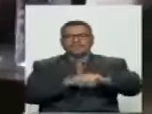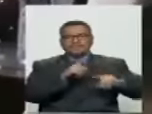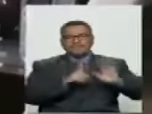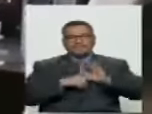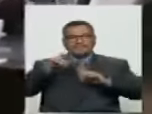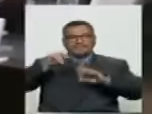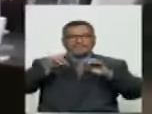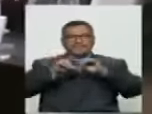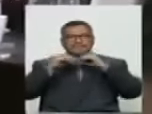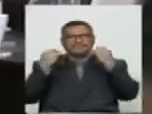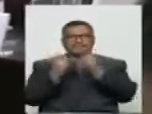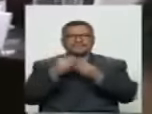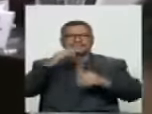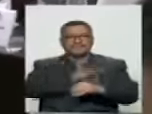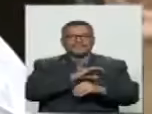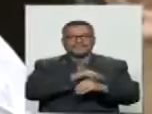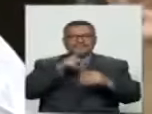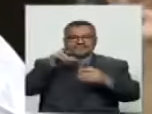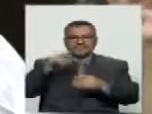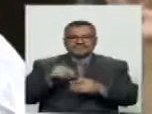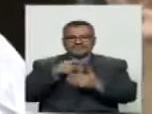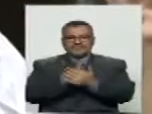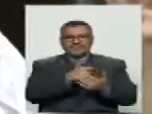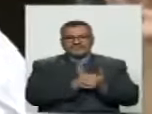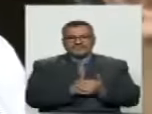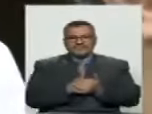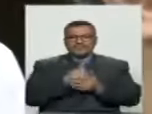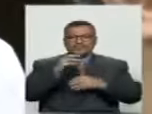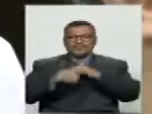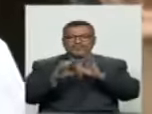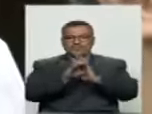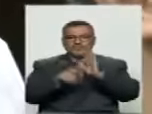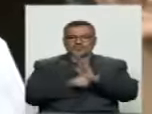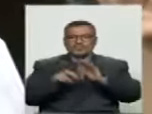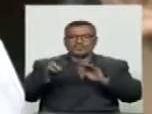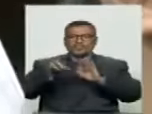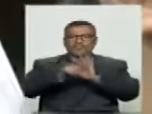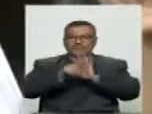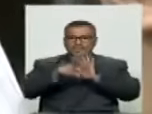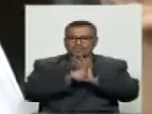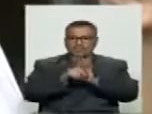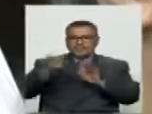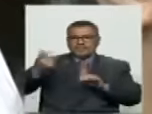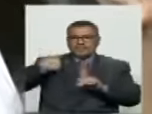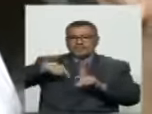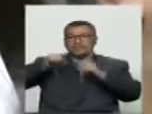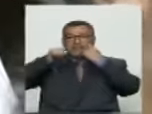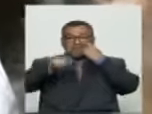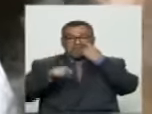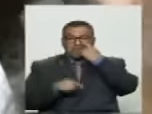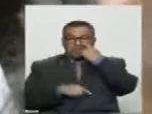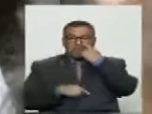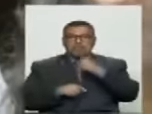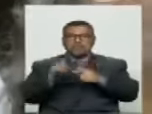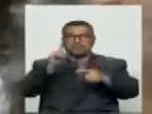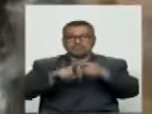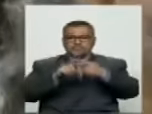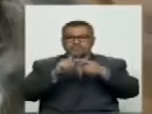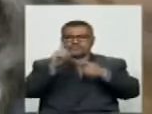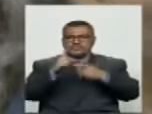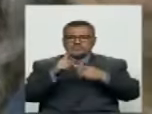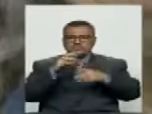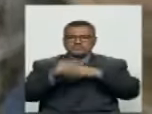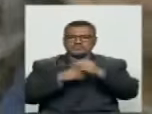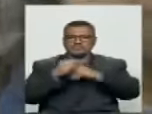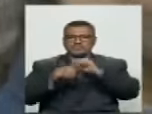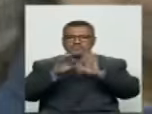gubernamentales y organizaciones sociales sin fines de lucro, constituidas de conformidad con la ley, tienen los siguientes deberes. 1. Cumplir